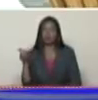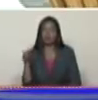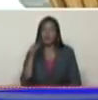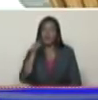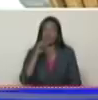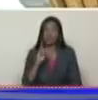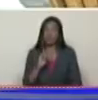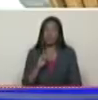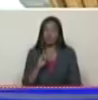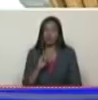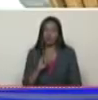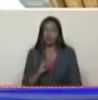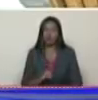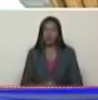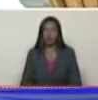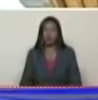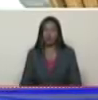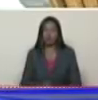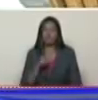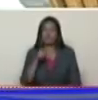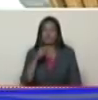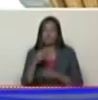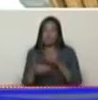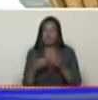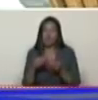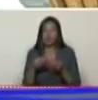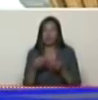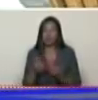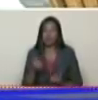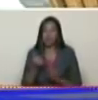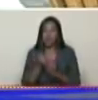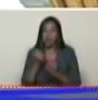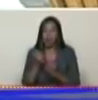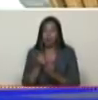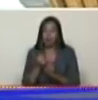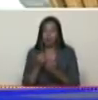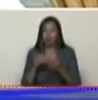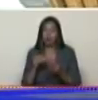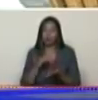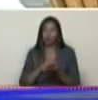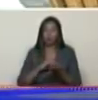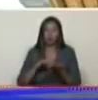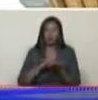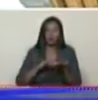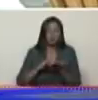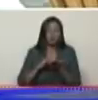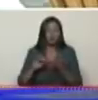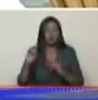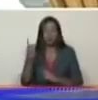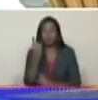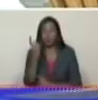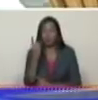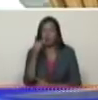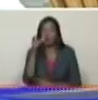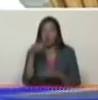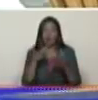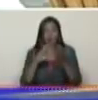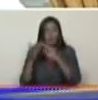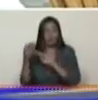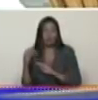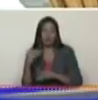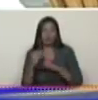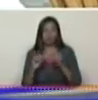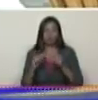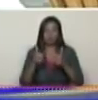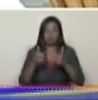se crea, mire, una dinámica de colaboración, de solidaridad única, una comunidad se crea ahí. Ahí